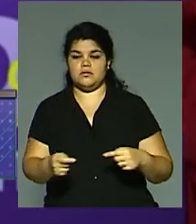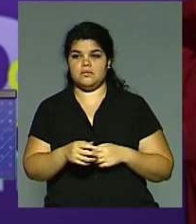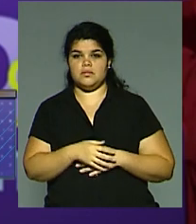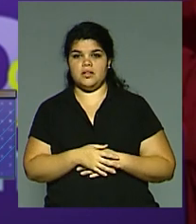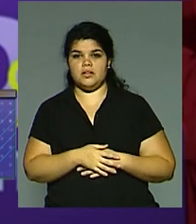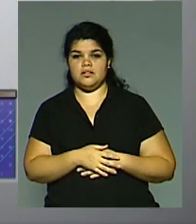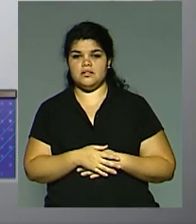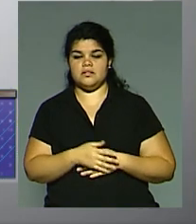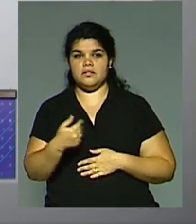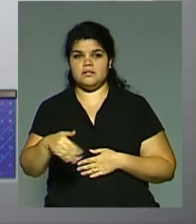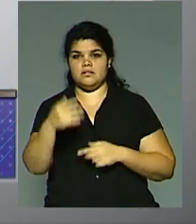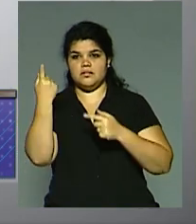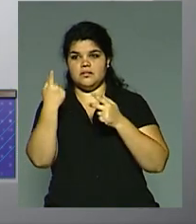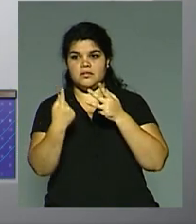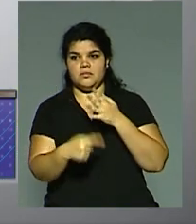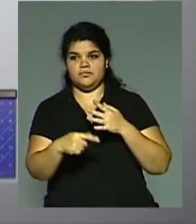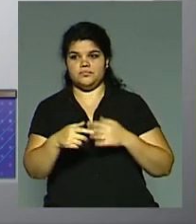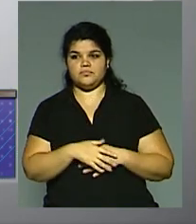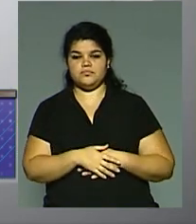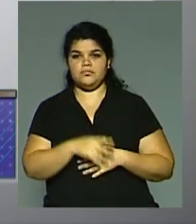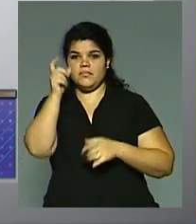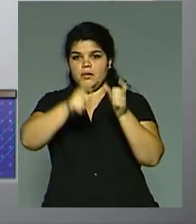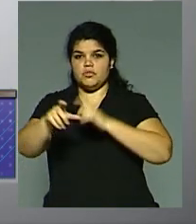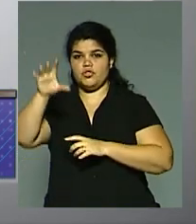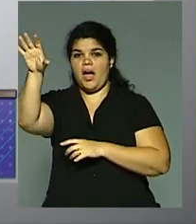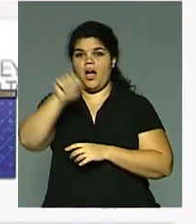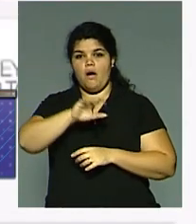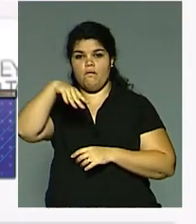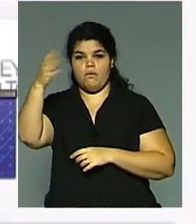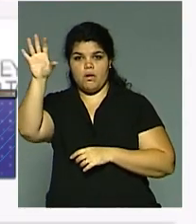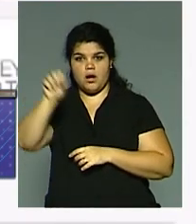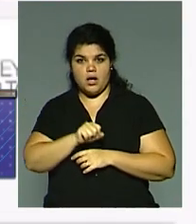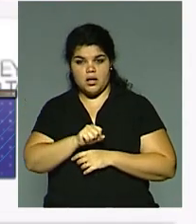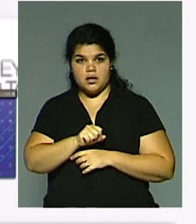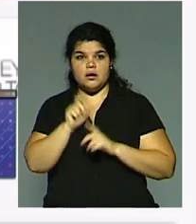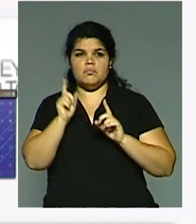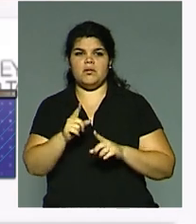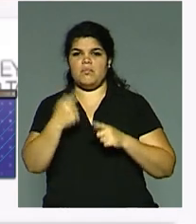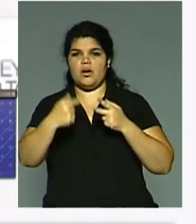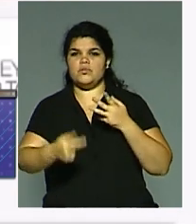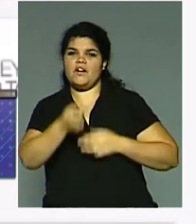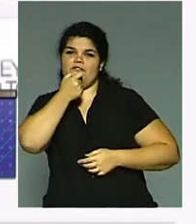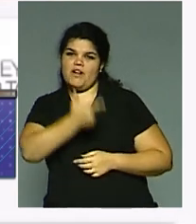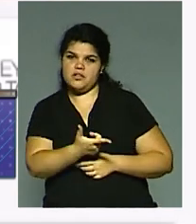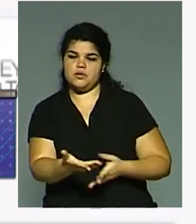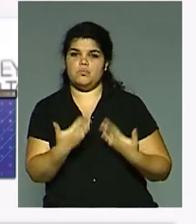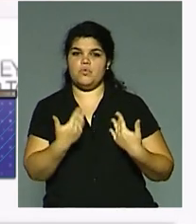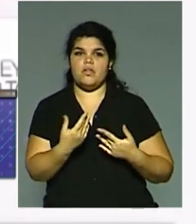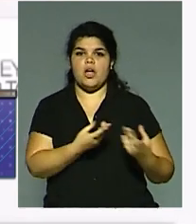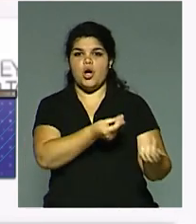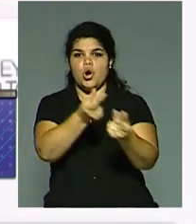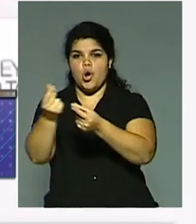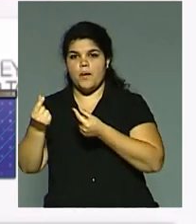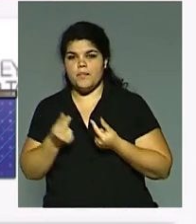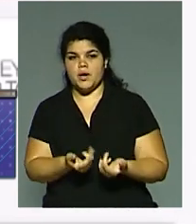por ejemplo, con FedEx o con cualquier otro que venga de afuera, para que sea más fácil, no sea tan engorroso y que podamos comprar productos de